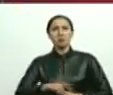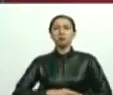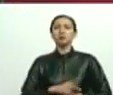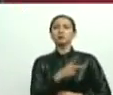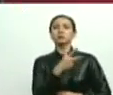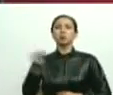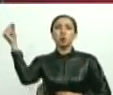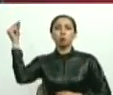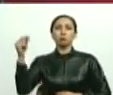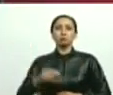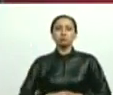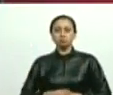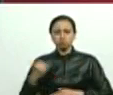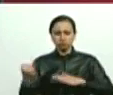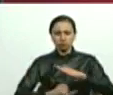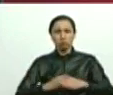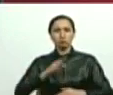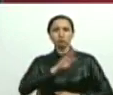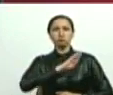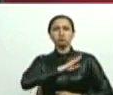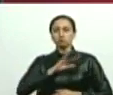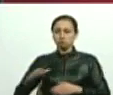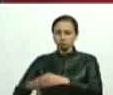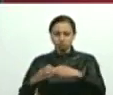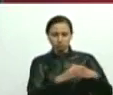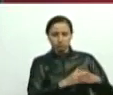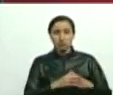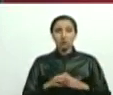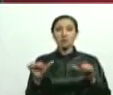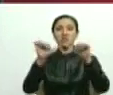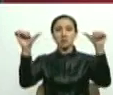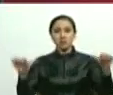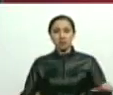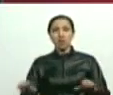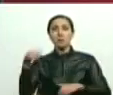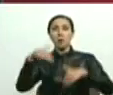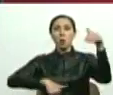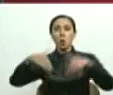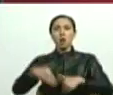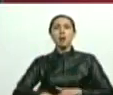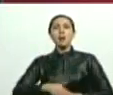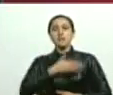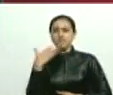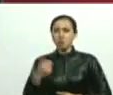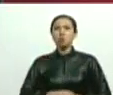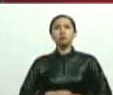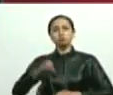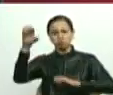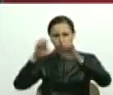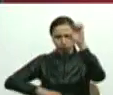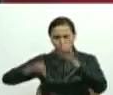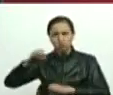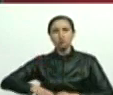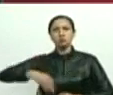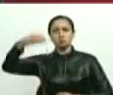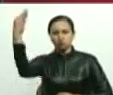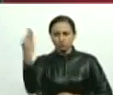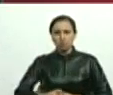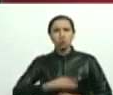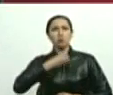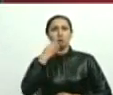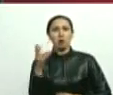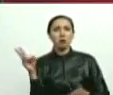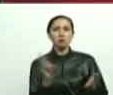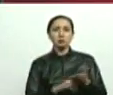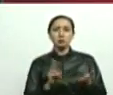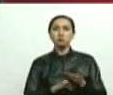sus instituciones. Tiene el mejor sistema electoral más comprobable y auditado del mundo. Y vamos a